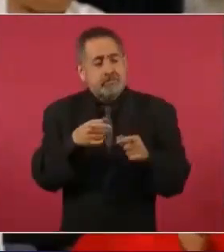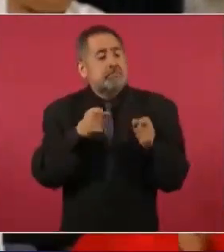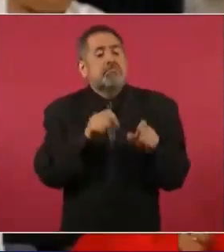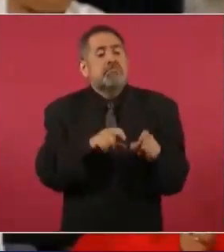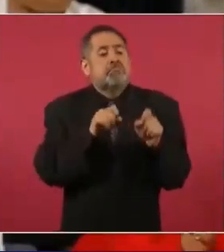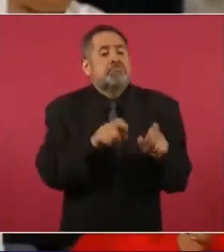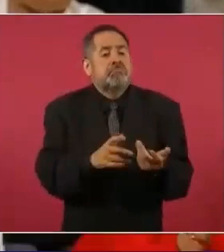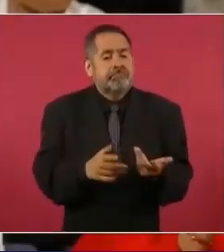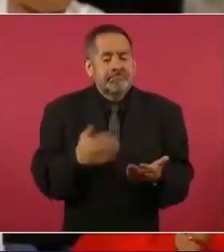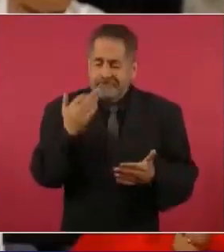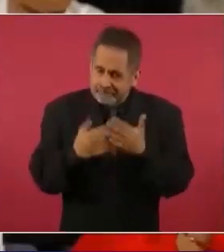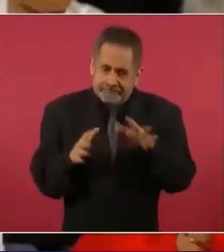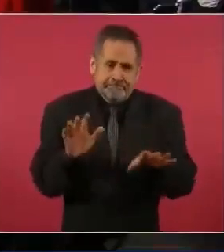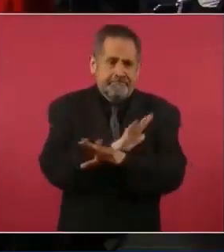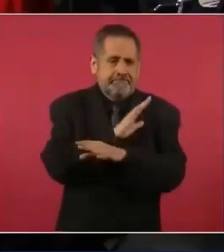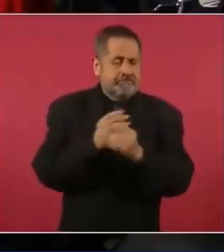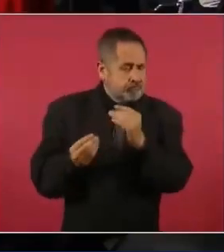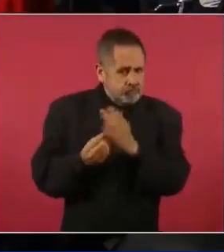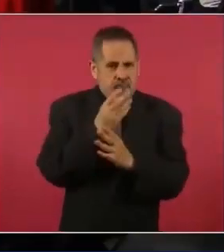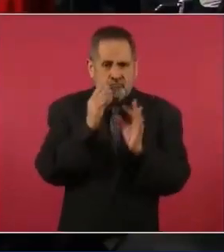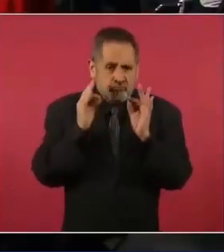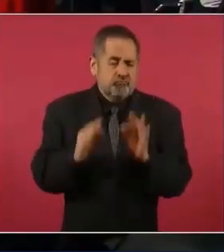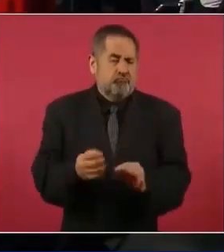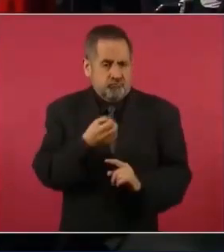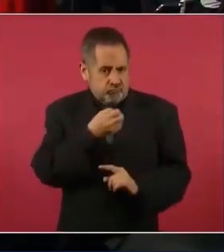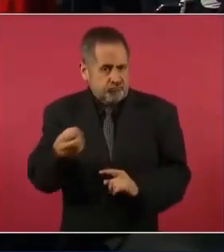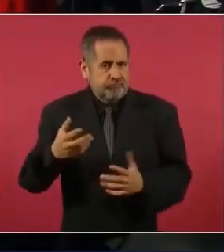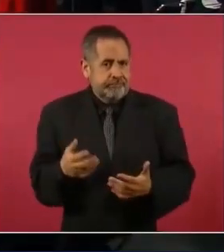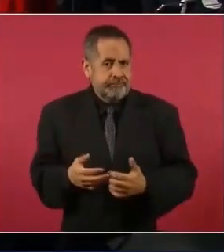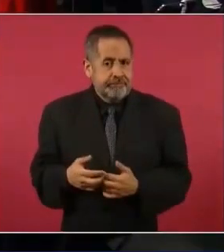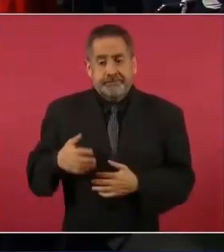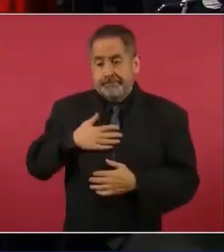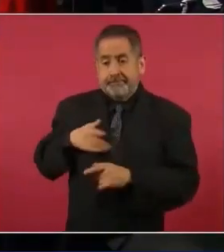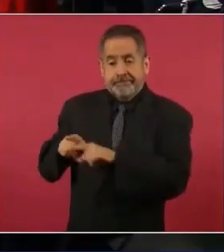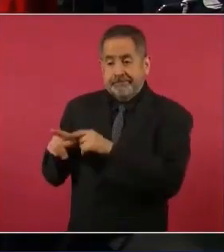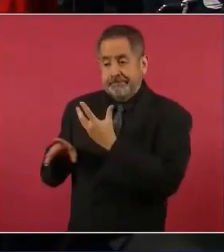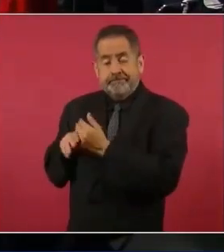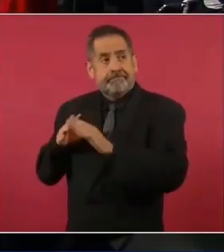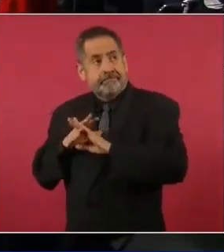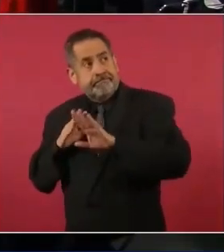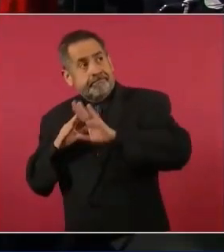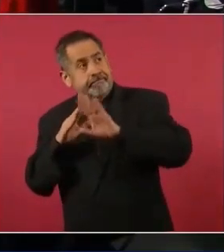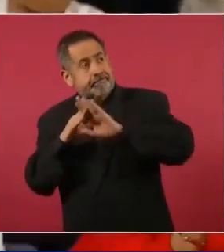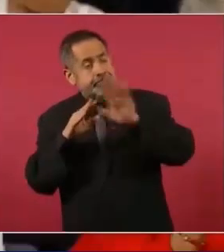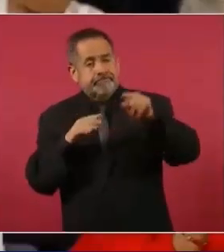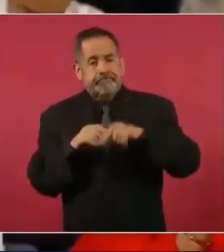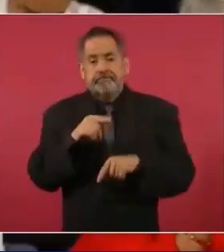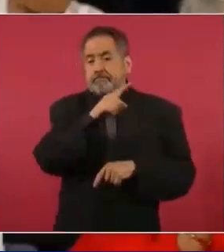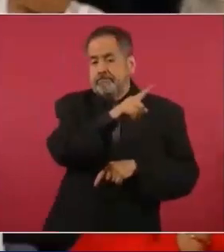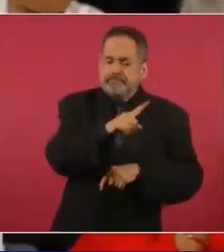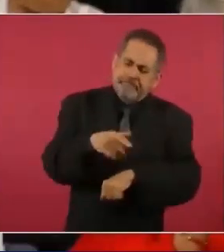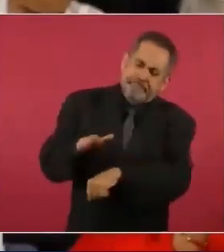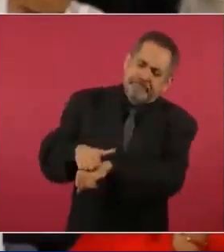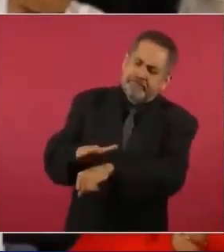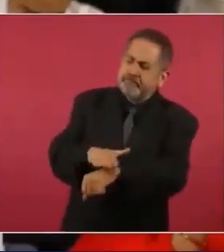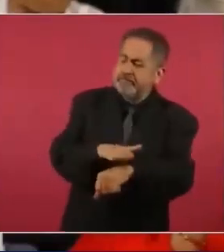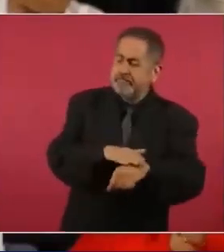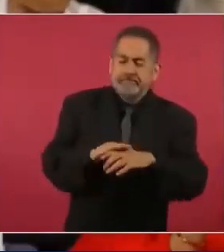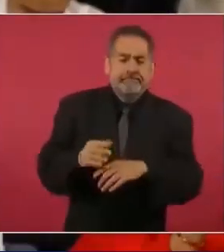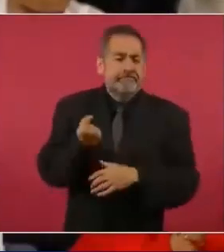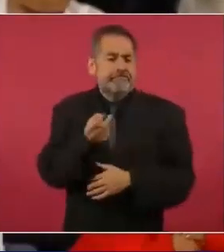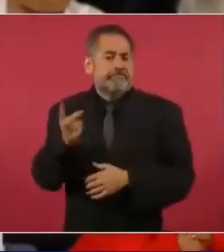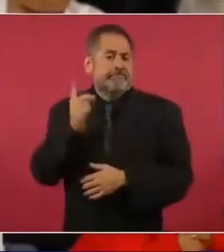ello, presidente, bueno, pues nuestros propios hermanos migrantes convocaron a diputados y senadores que ya han